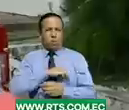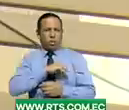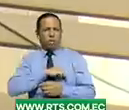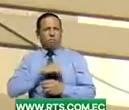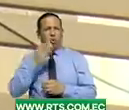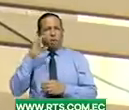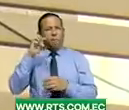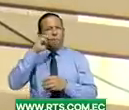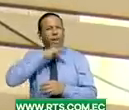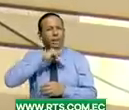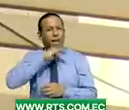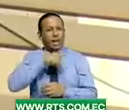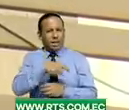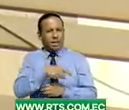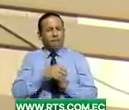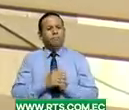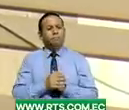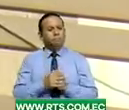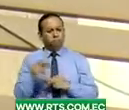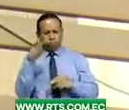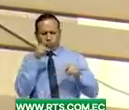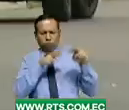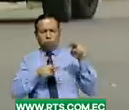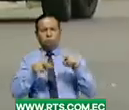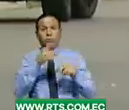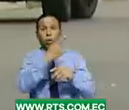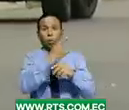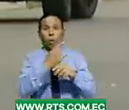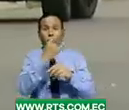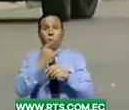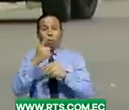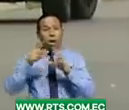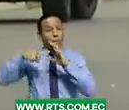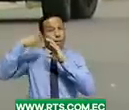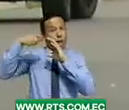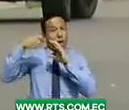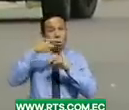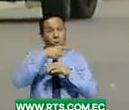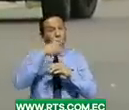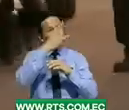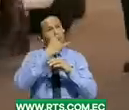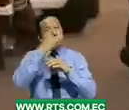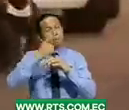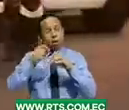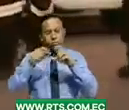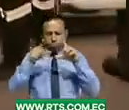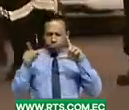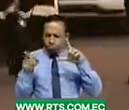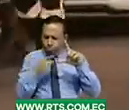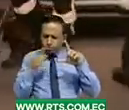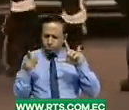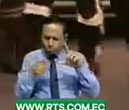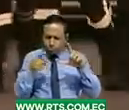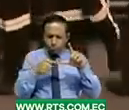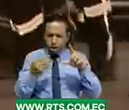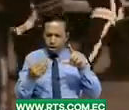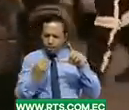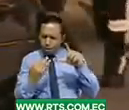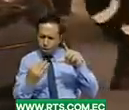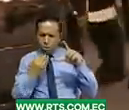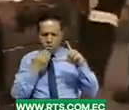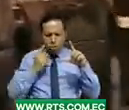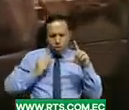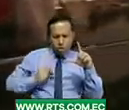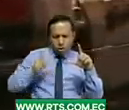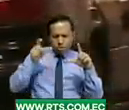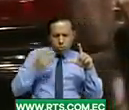Manta. Mientras que por aquí se verifican los videos de varias cámaras de locales comerciales que aportarían con detalles y características de los